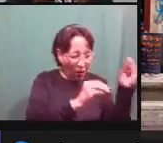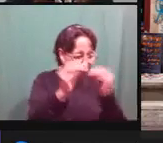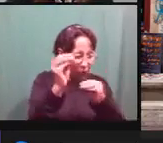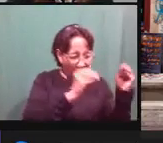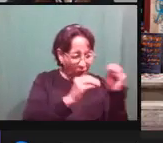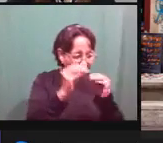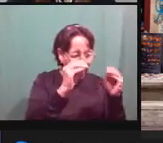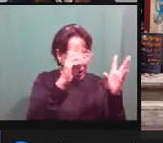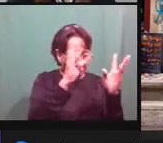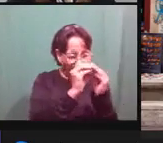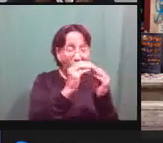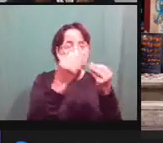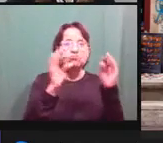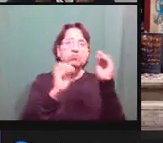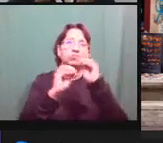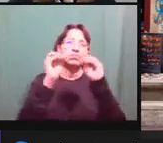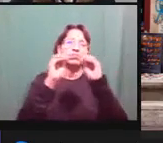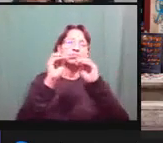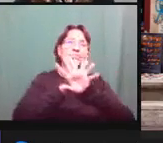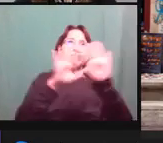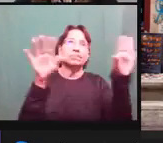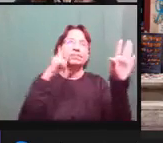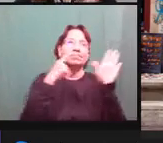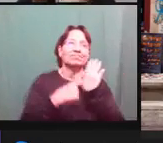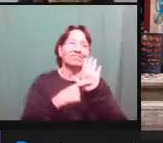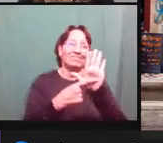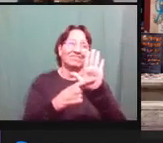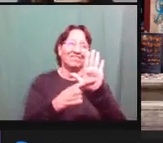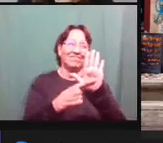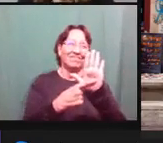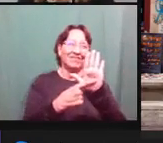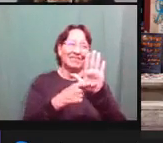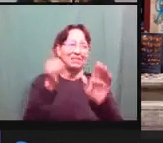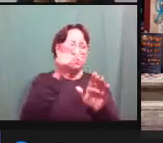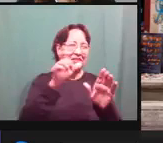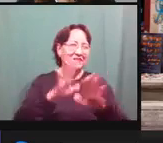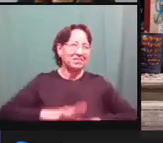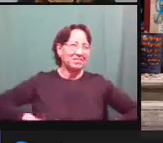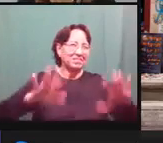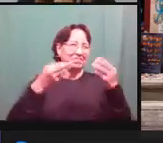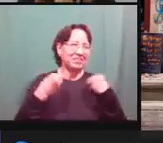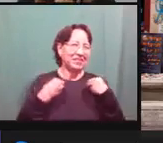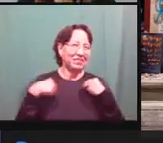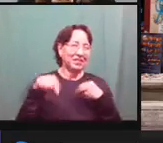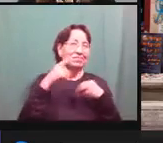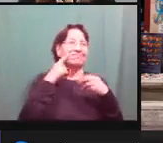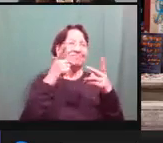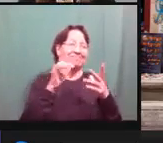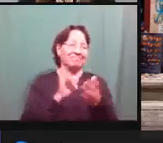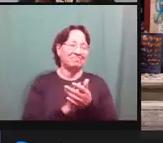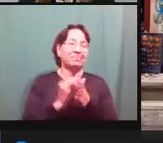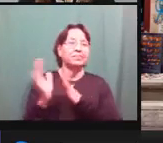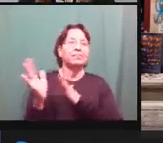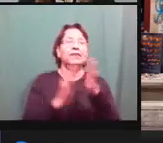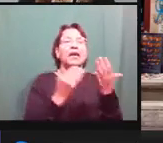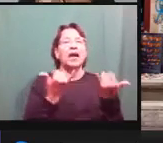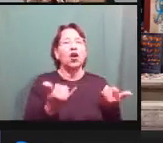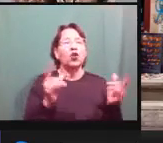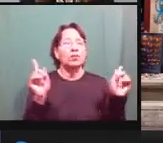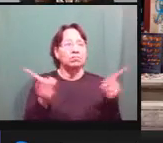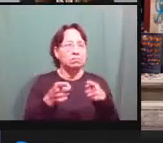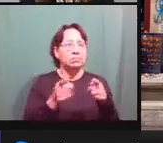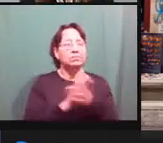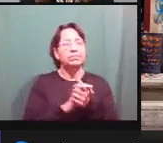que habitan estos territorios, ¿no? Y pues bueno, rápidamente hacerles dos preguntas. Brevemente me gustaría saber ustedes